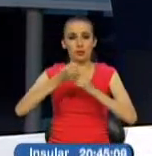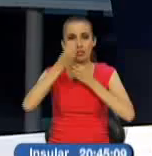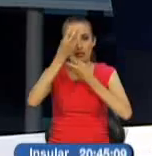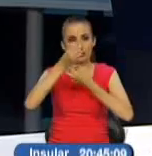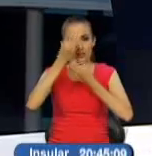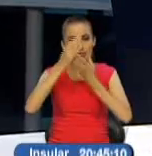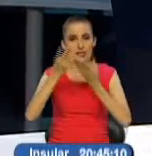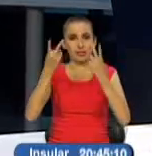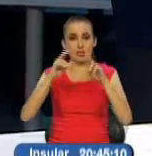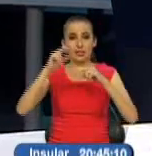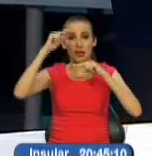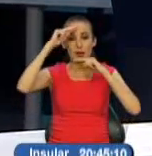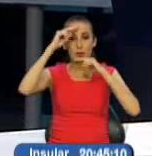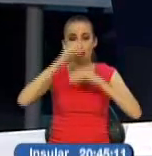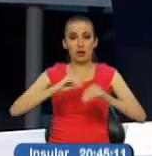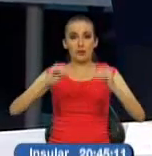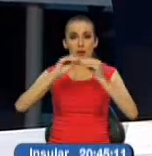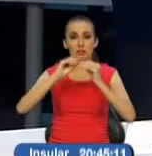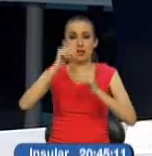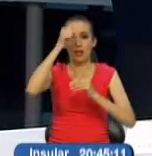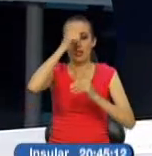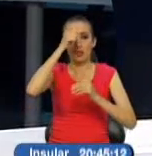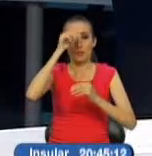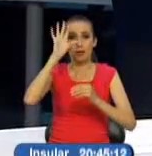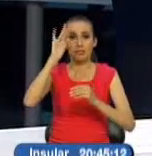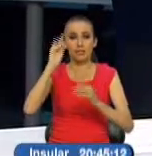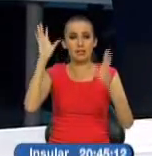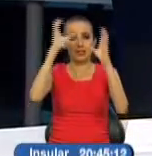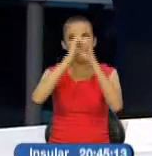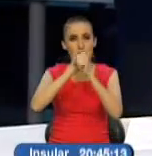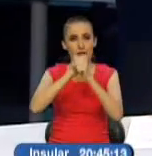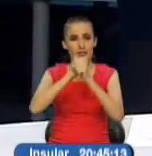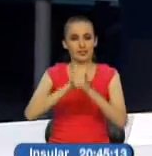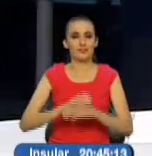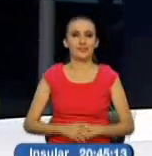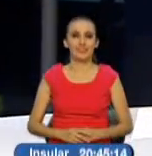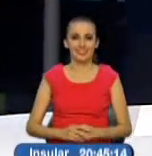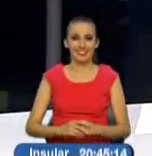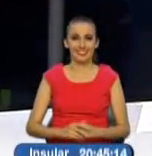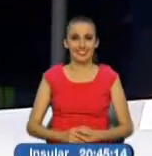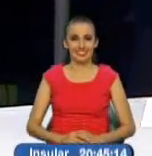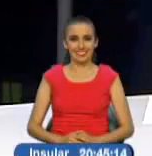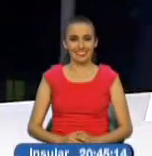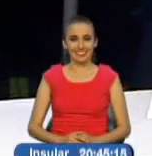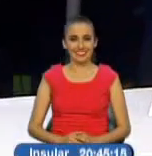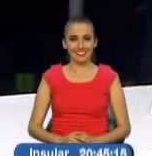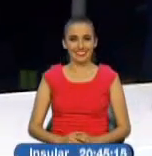deportes y las noticias vuelven el día domingo a las 19:30. Hasta pronto.